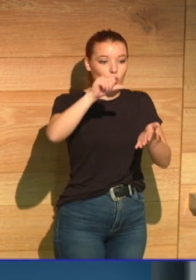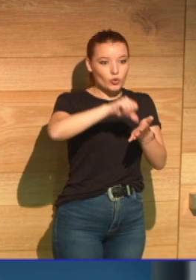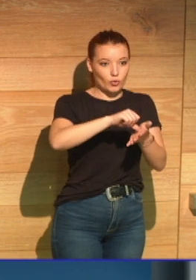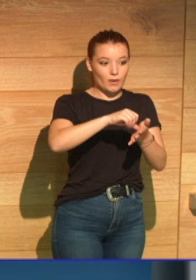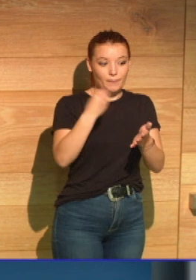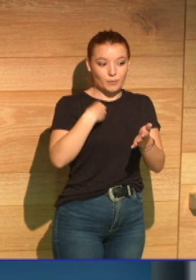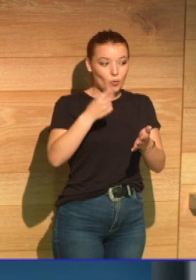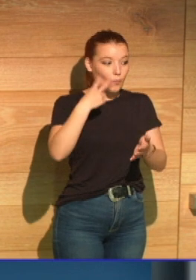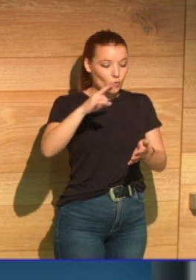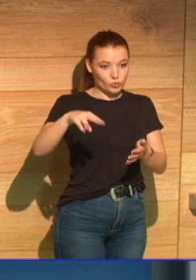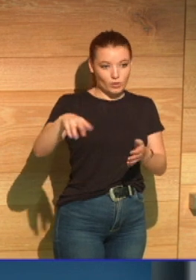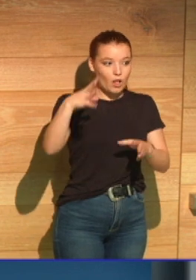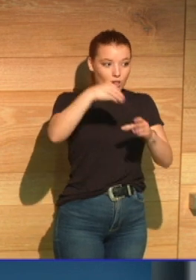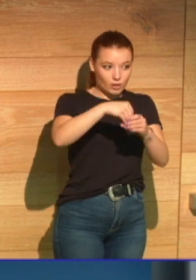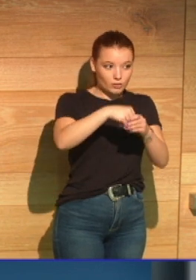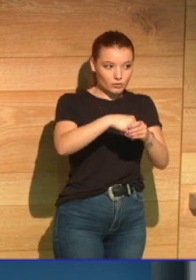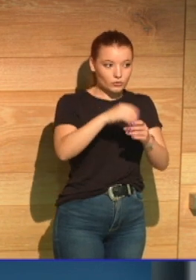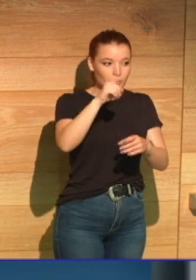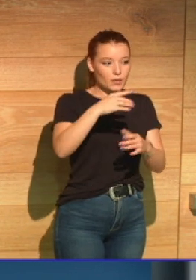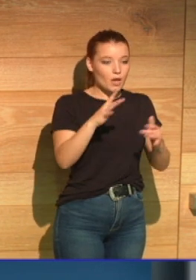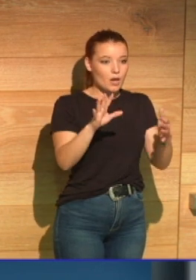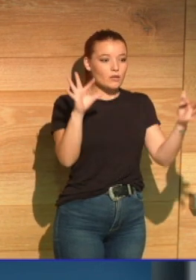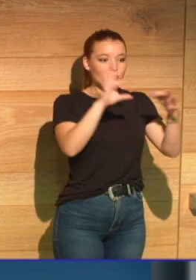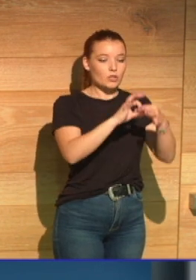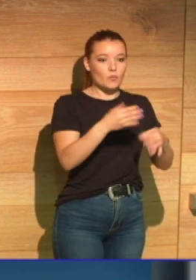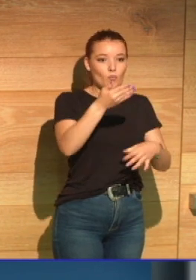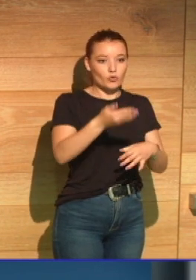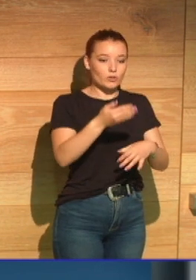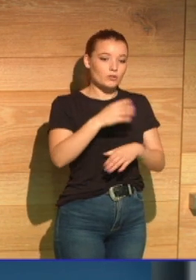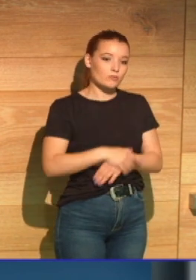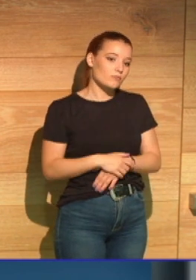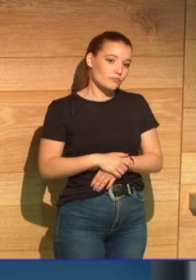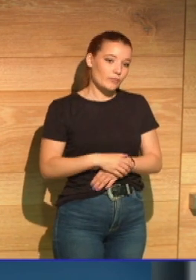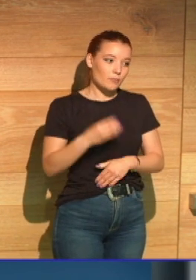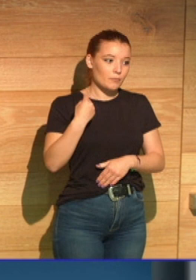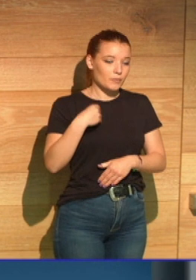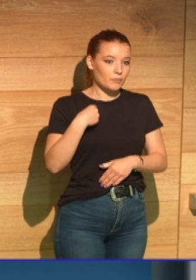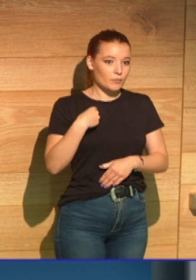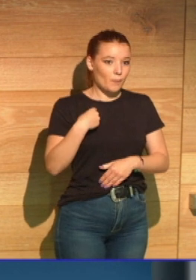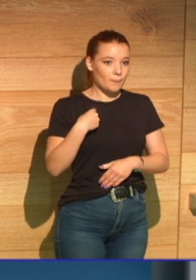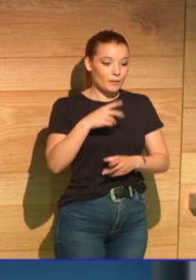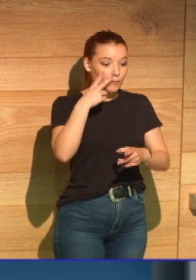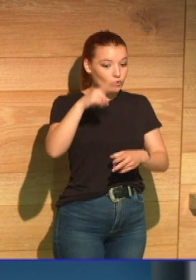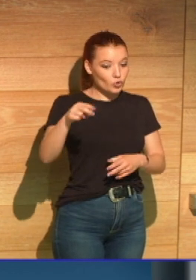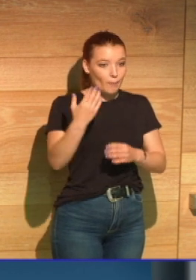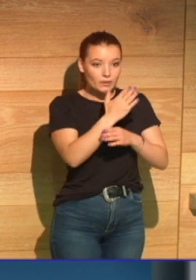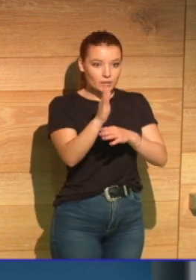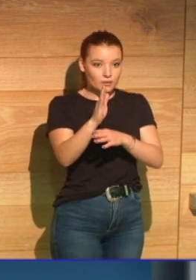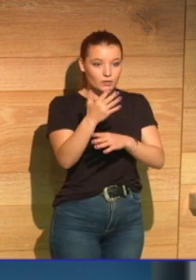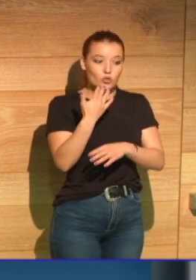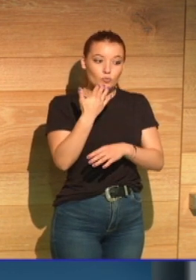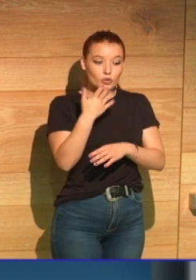hay una relación, esta relación interesante con la comunidad, con el afuera, para presentarlos en el museo, pero no como una exhibición, sino como parte de